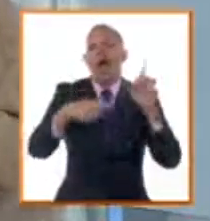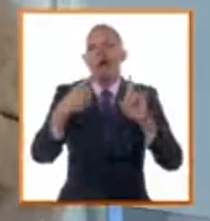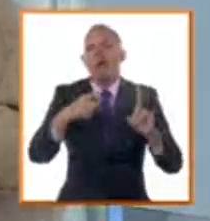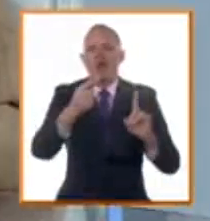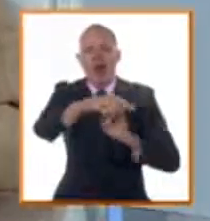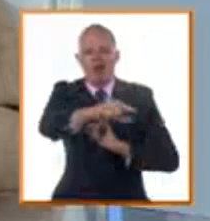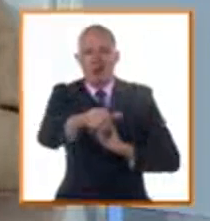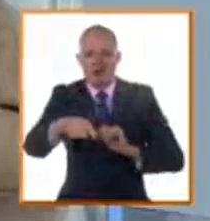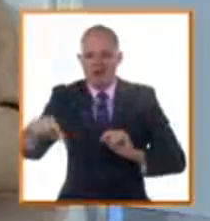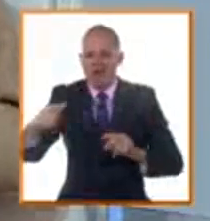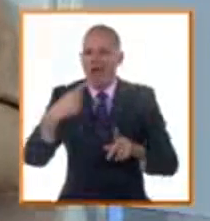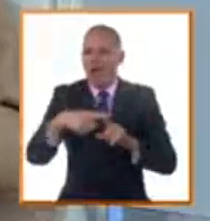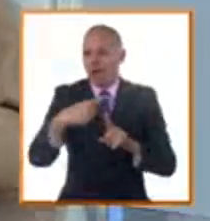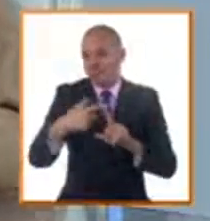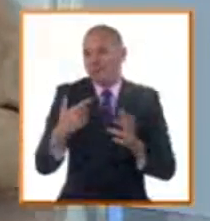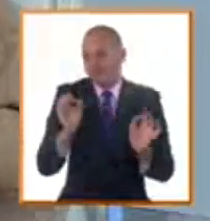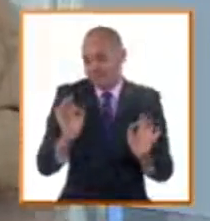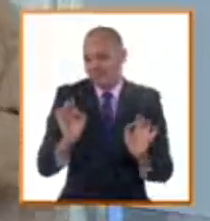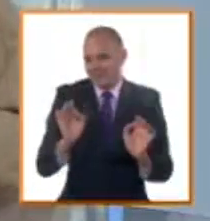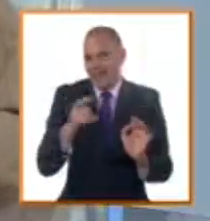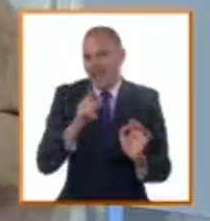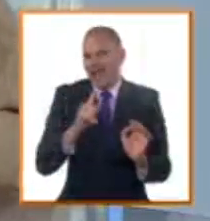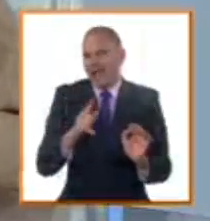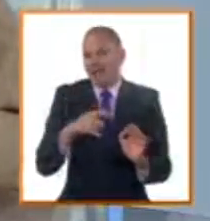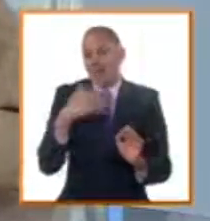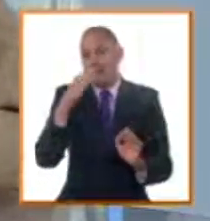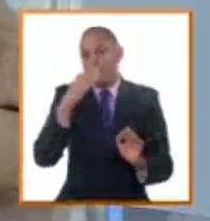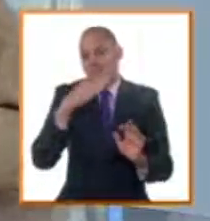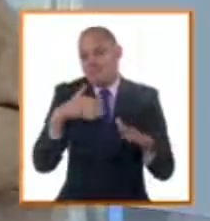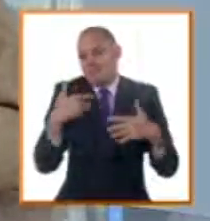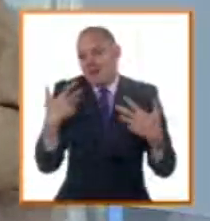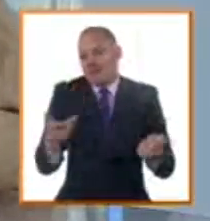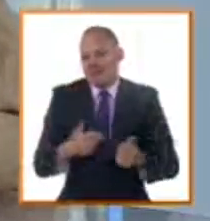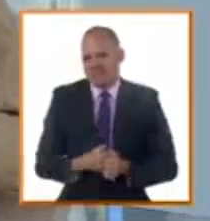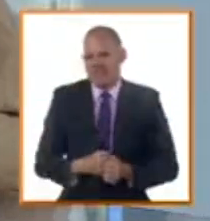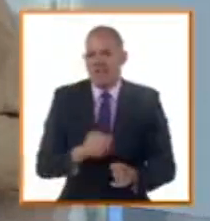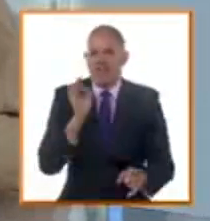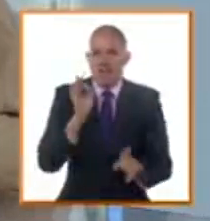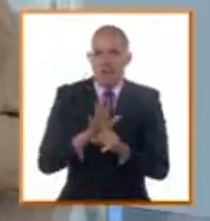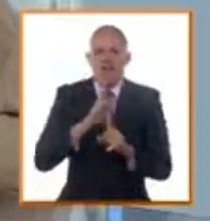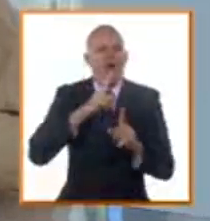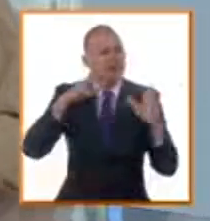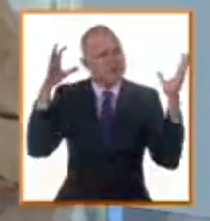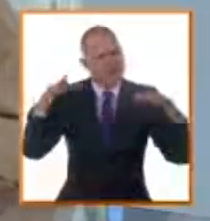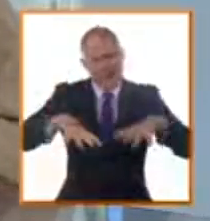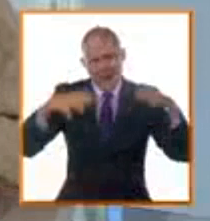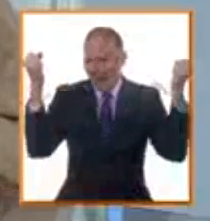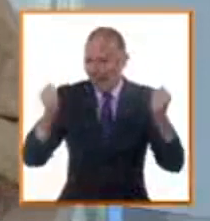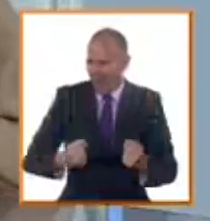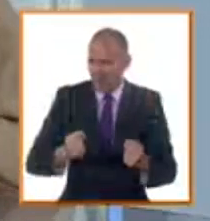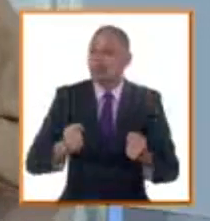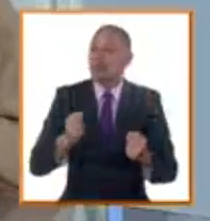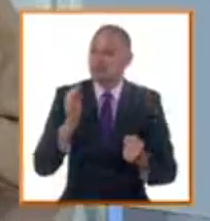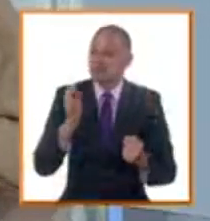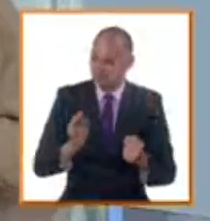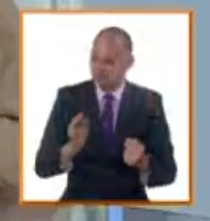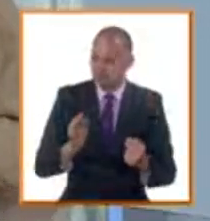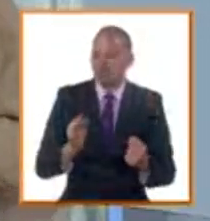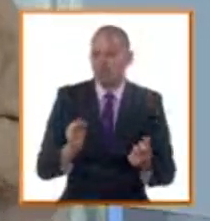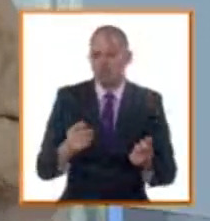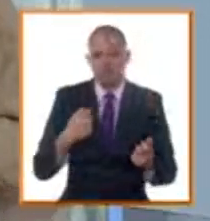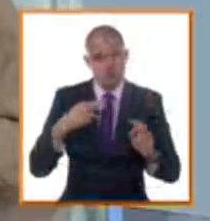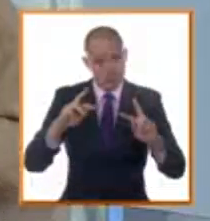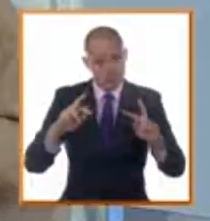pues se incentivan más esos procesos de convección y dan lugar a la ocurrencia de estas intensas precipitaciones. Junio es el mes